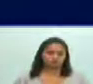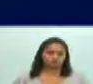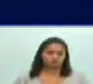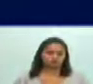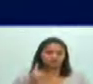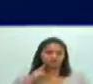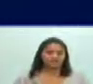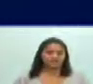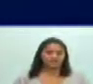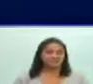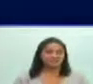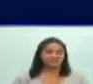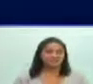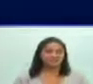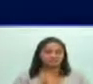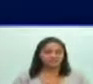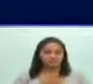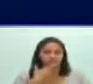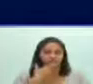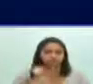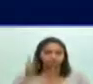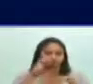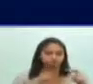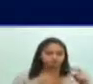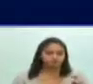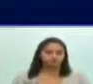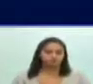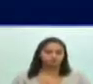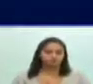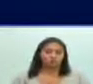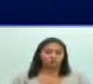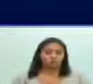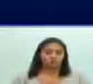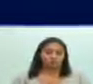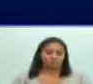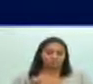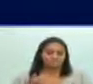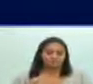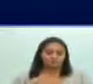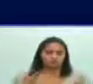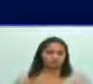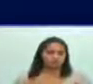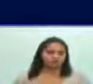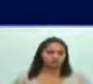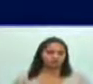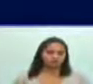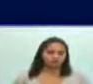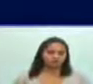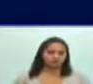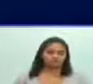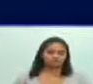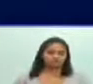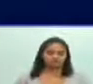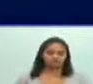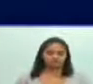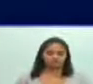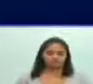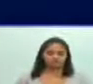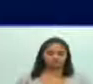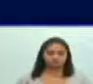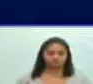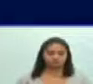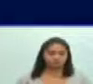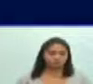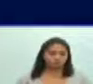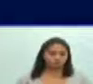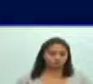guiado por un buen análisis. Al igual que cuando digo bastante, bastantes panes, es un pronombre demostrativo y así un pronombre indefinido. Y